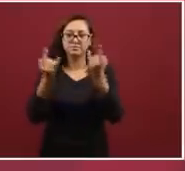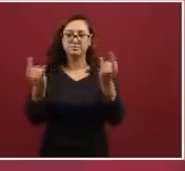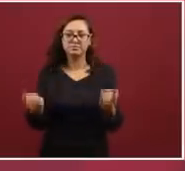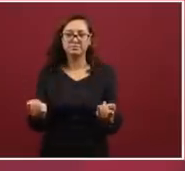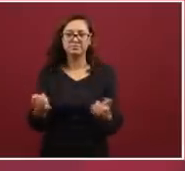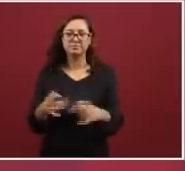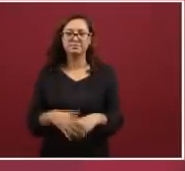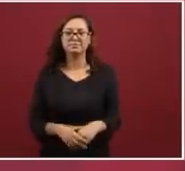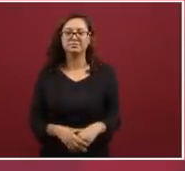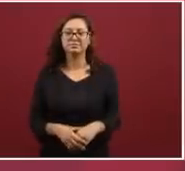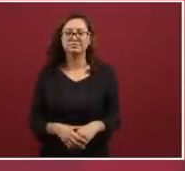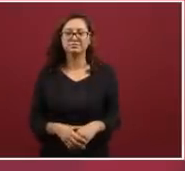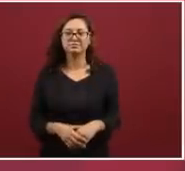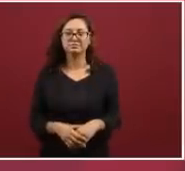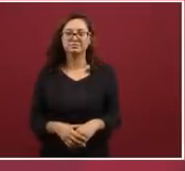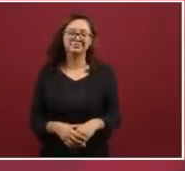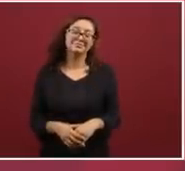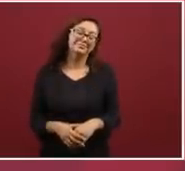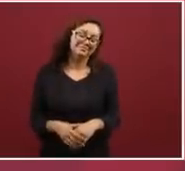Claro, no opinan así